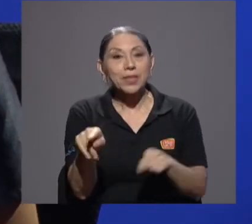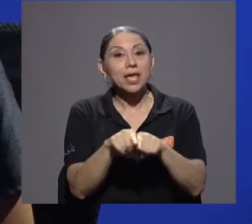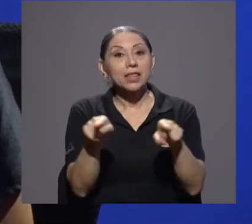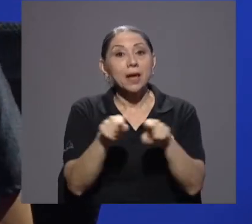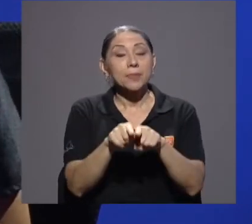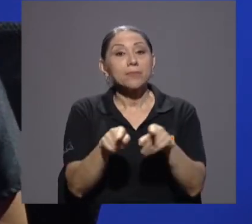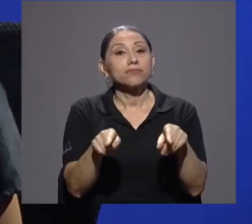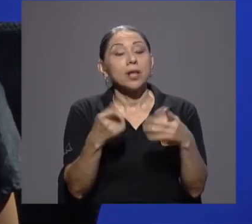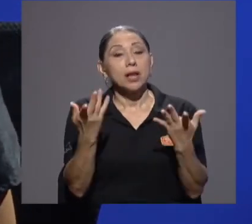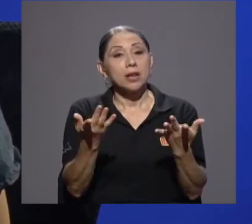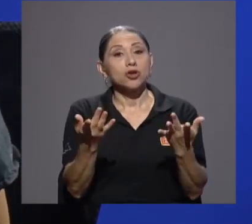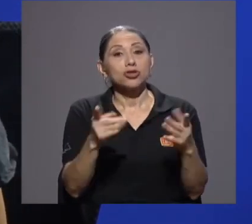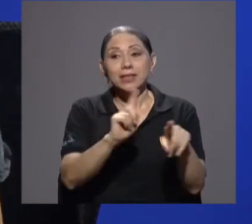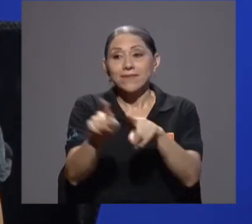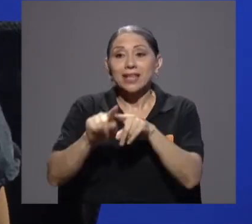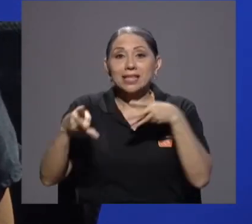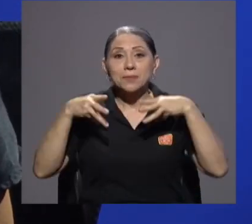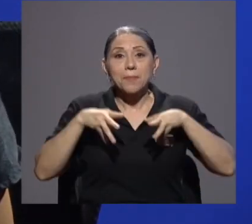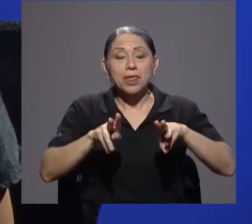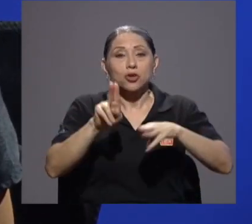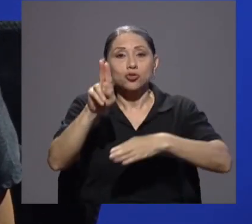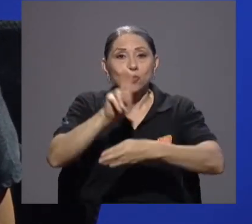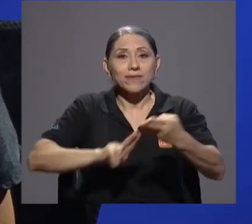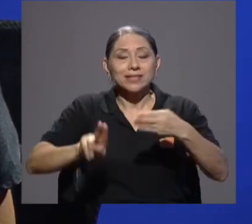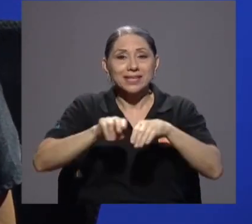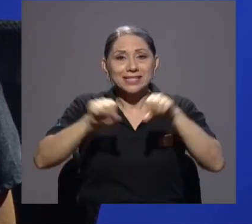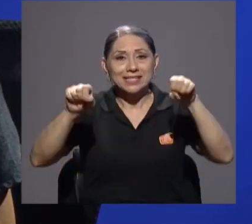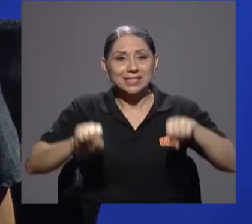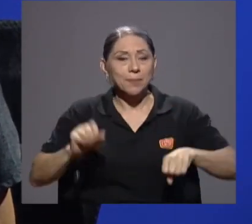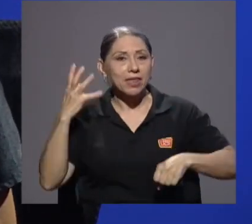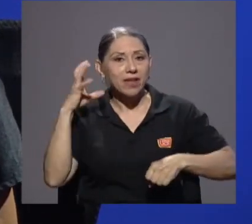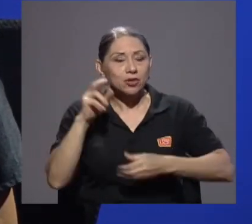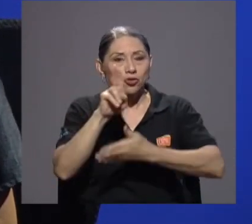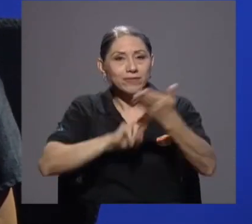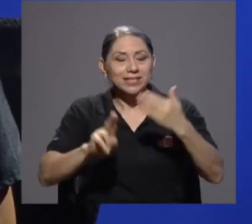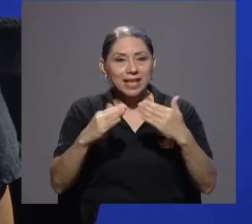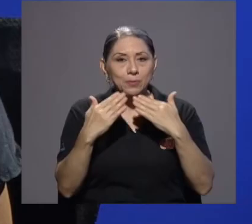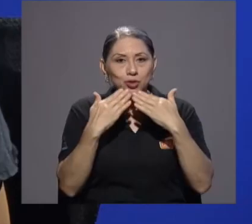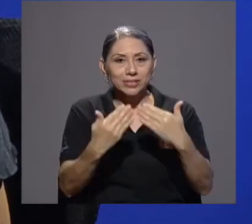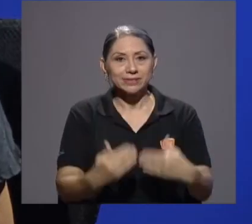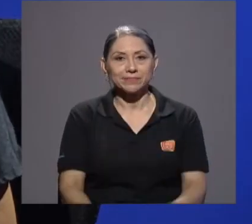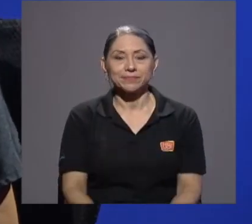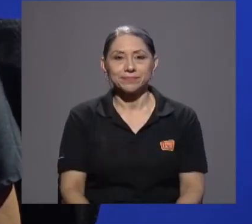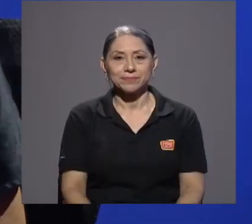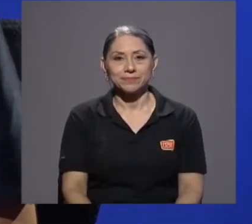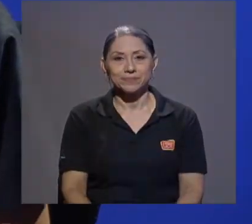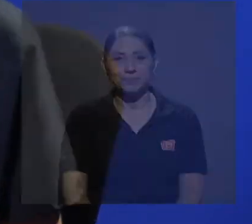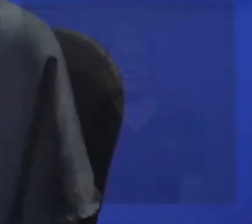la transmisión también de los medios universitarios a través del sistema de radios universitarios. Muchísimas gracias.